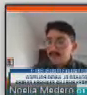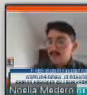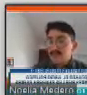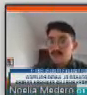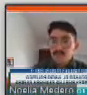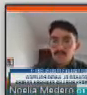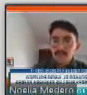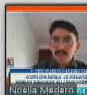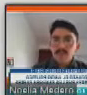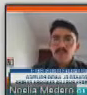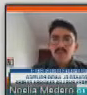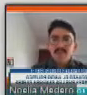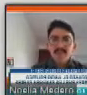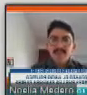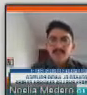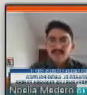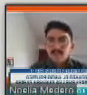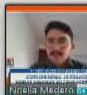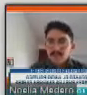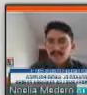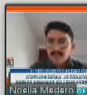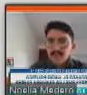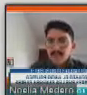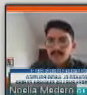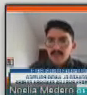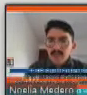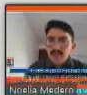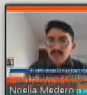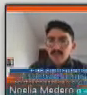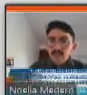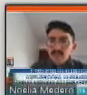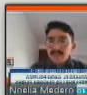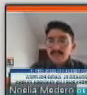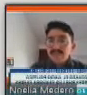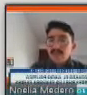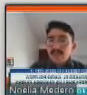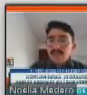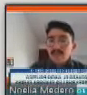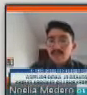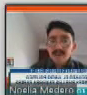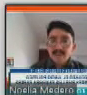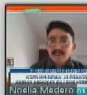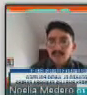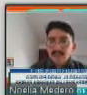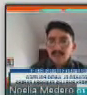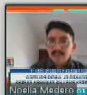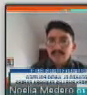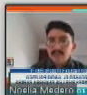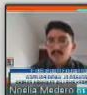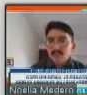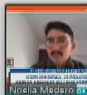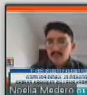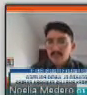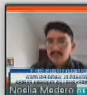de movilización popular producto de lo mismo. Pero este costo también ha sido traspasado al candidato a la presidencia